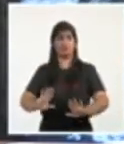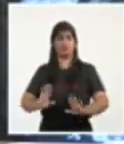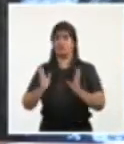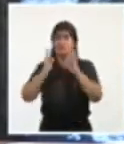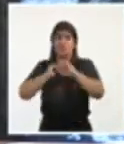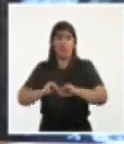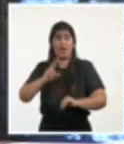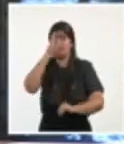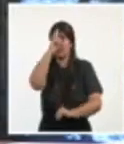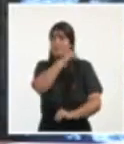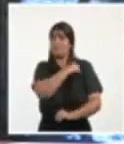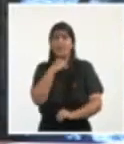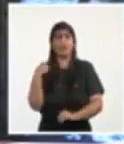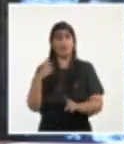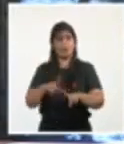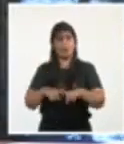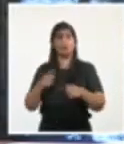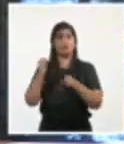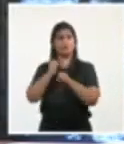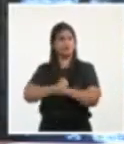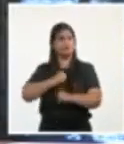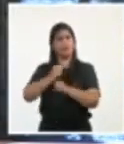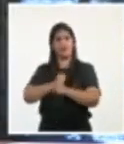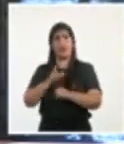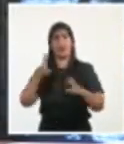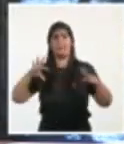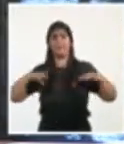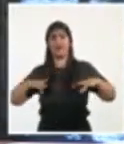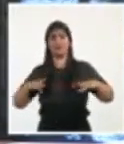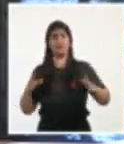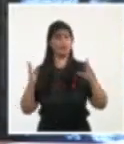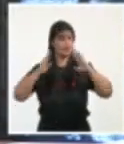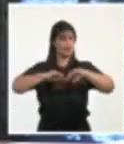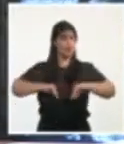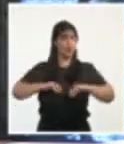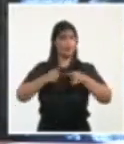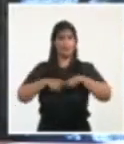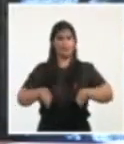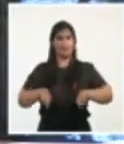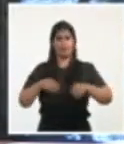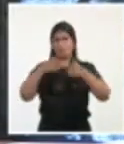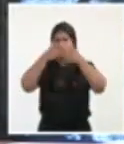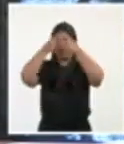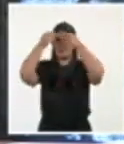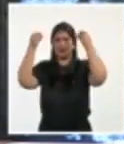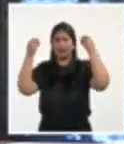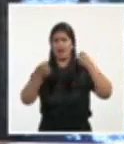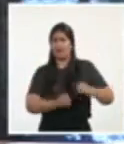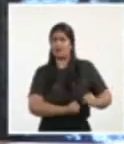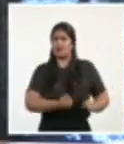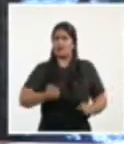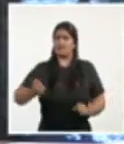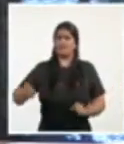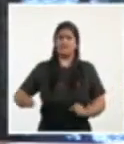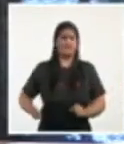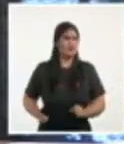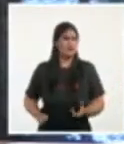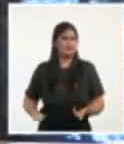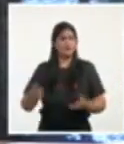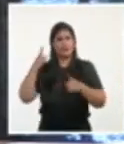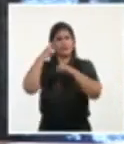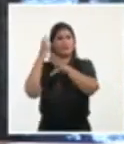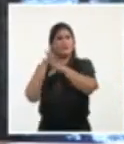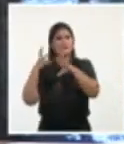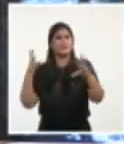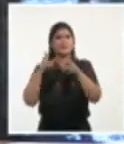y ese avance en la inmunización, no podemos echar por el suelo todo el esfuerzo del gobierno, de la ciencia, de nuestros profesionales